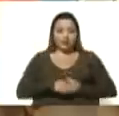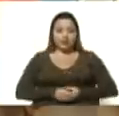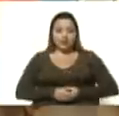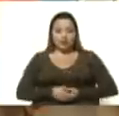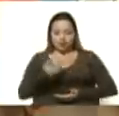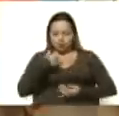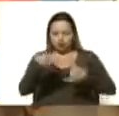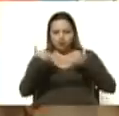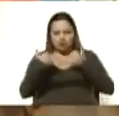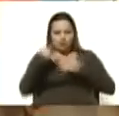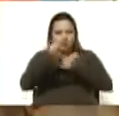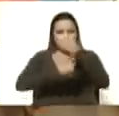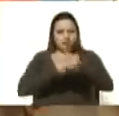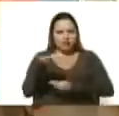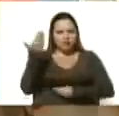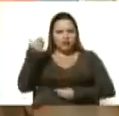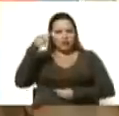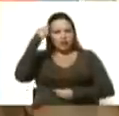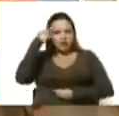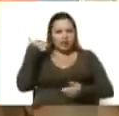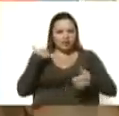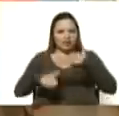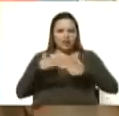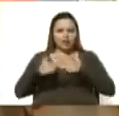mi persona el pasado día miércoles,